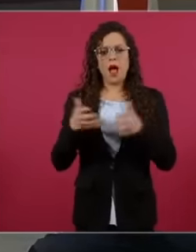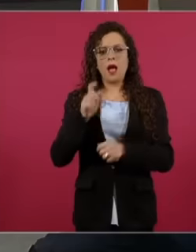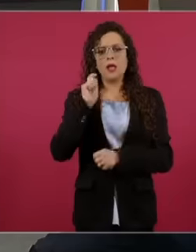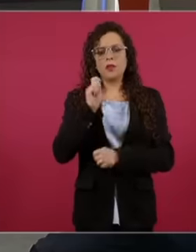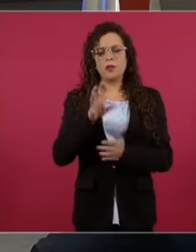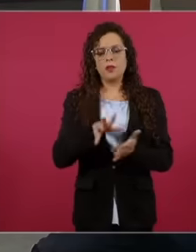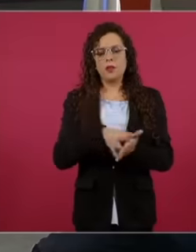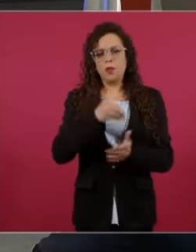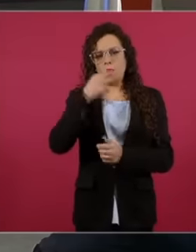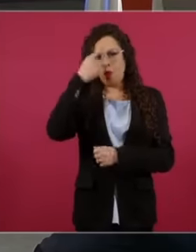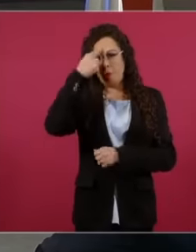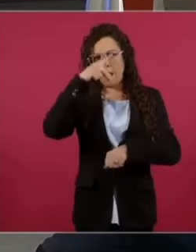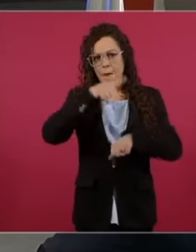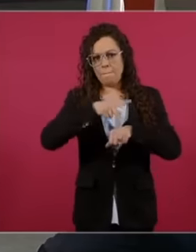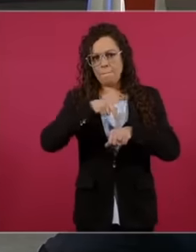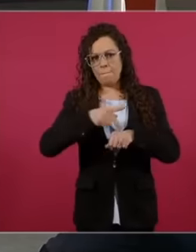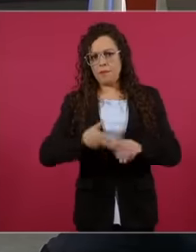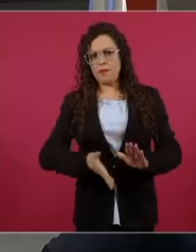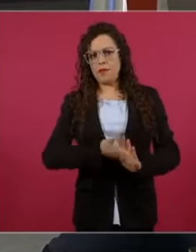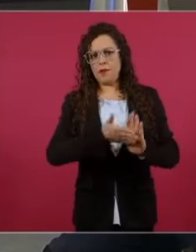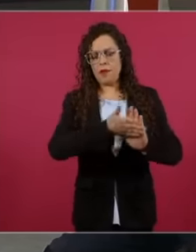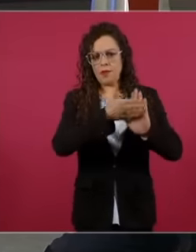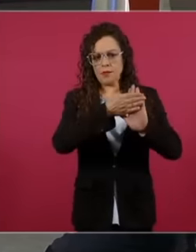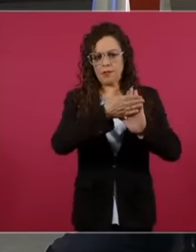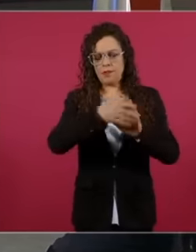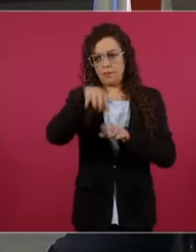Una minera, 11.000.